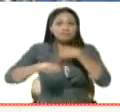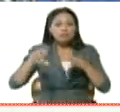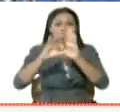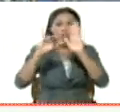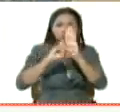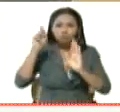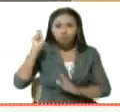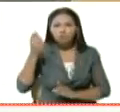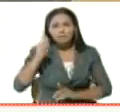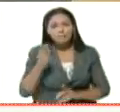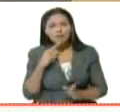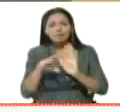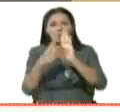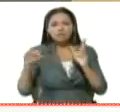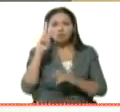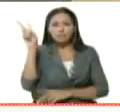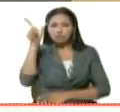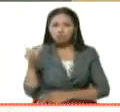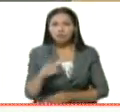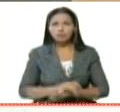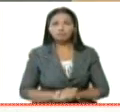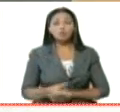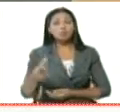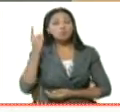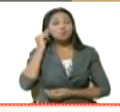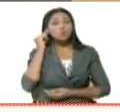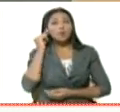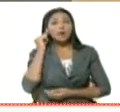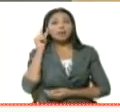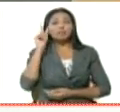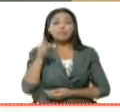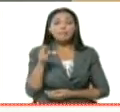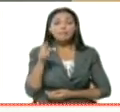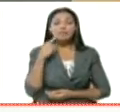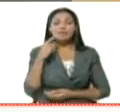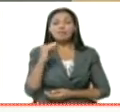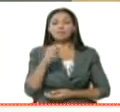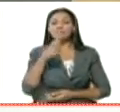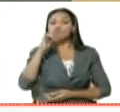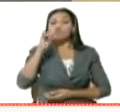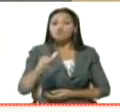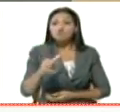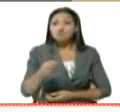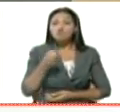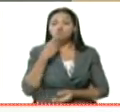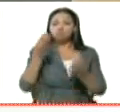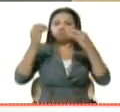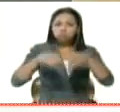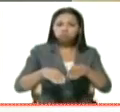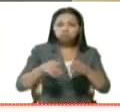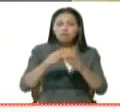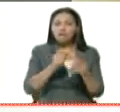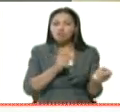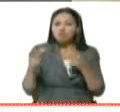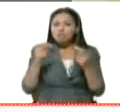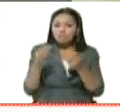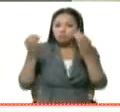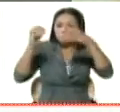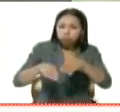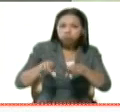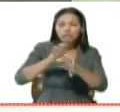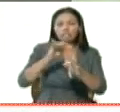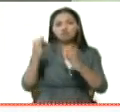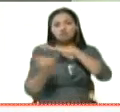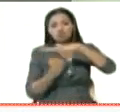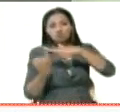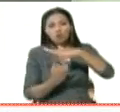venezolano. Por su parte, la constituyente Esther Quiaro denunció en rueda de prensa la suspensión masiva de cuentas Twitter de instituciones del